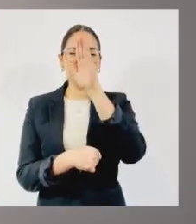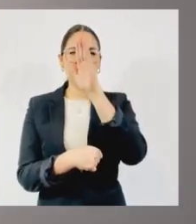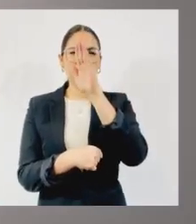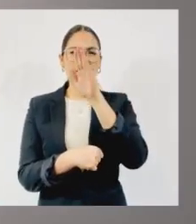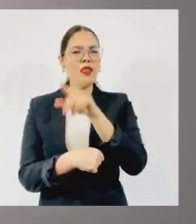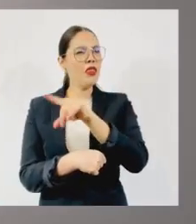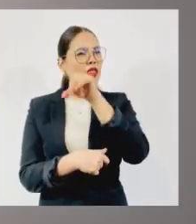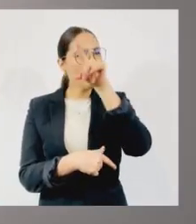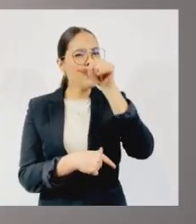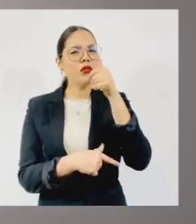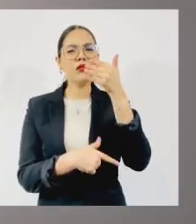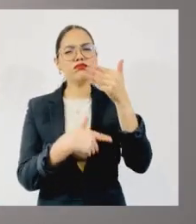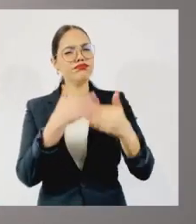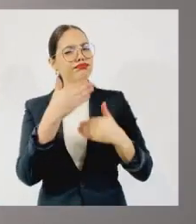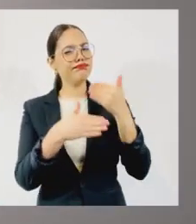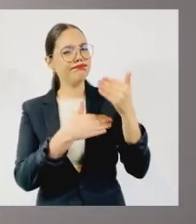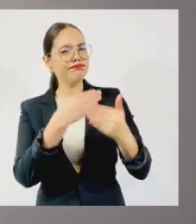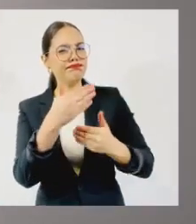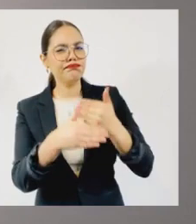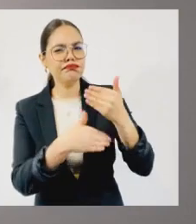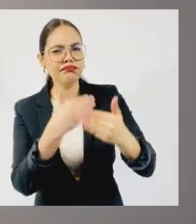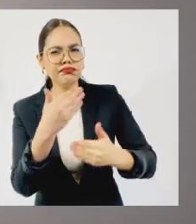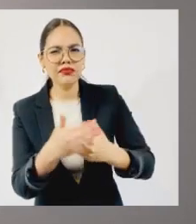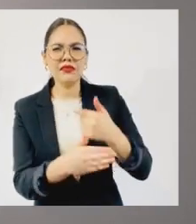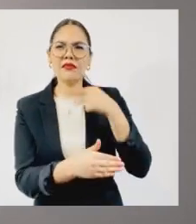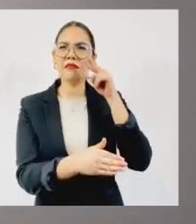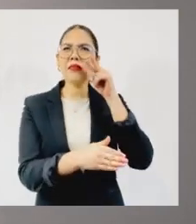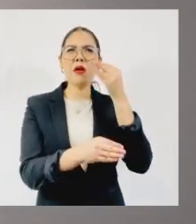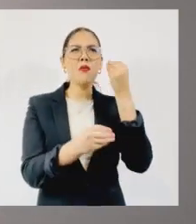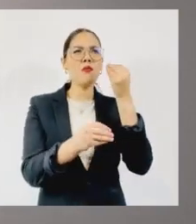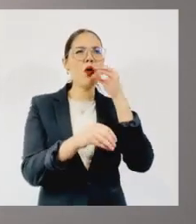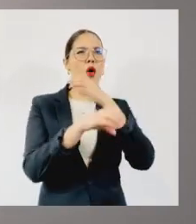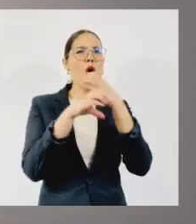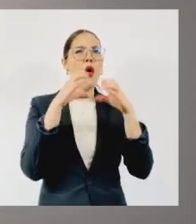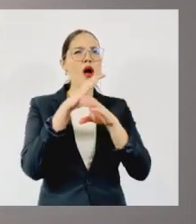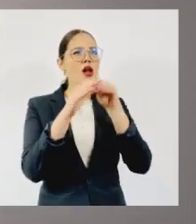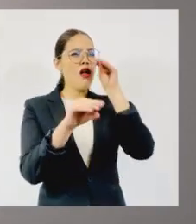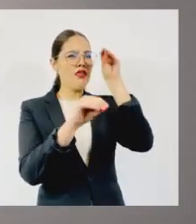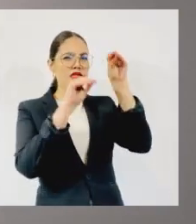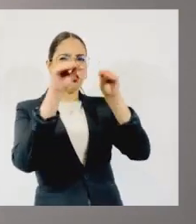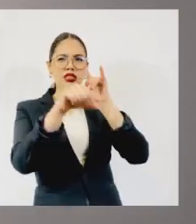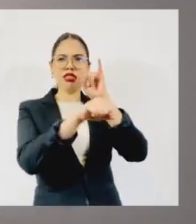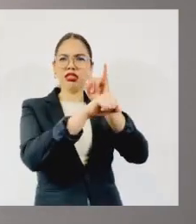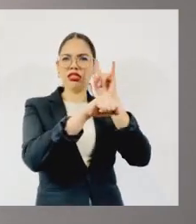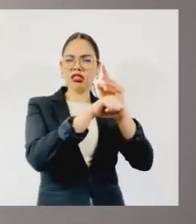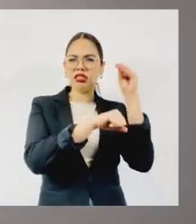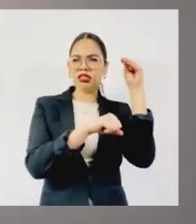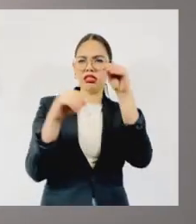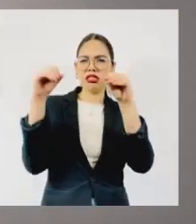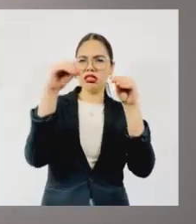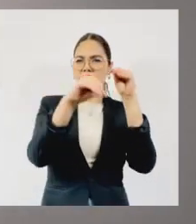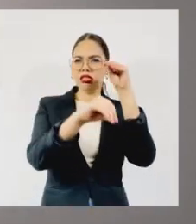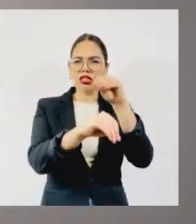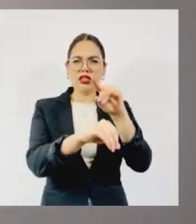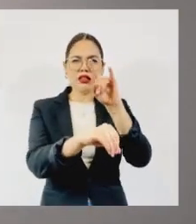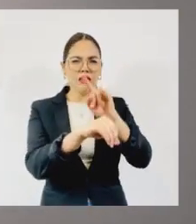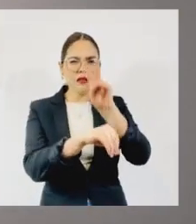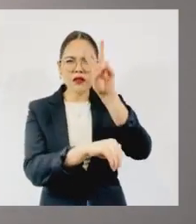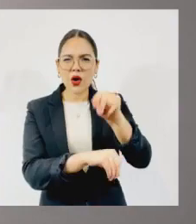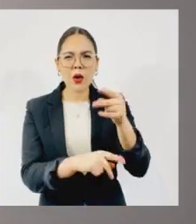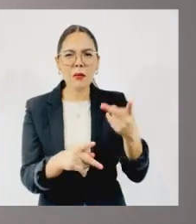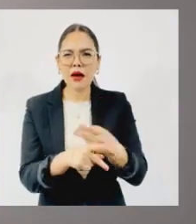Pero conforme fui descubriendo todo este montaje y que los secuestrados ni